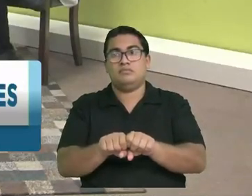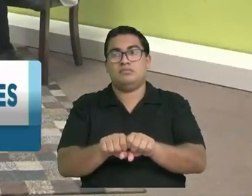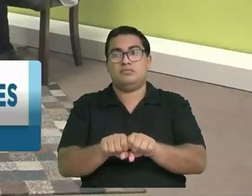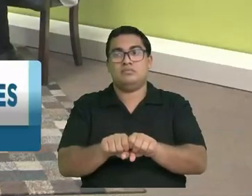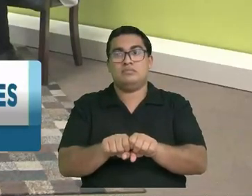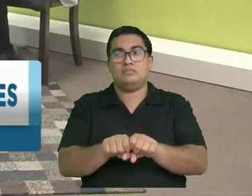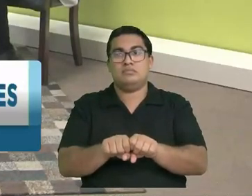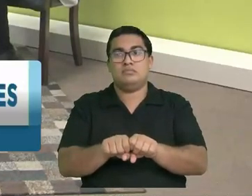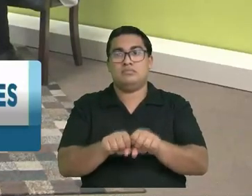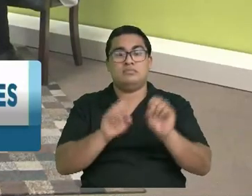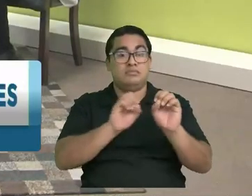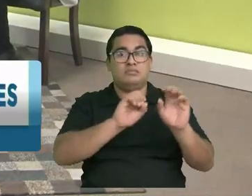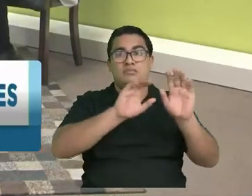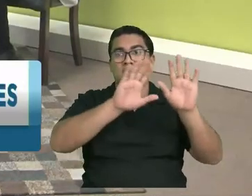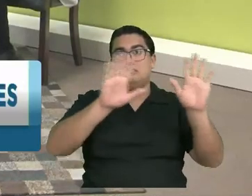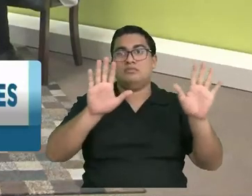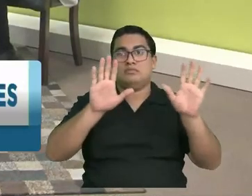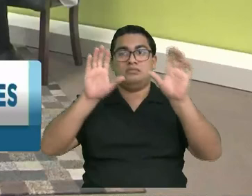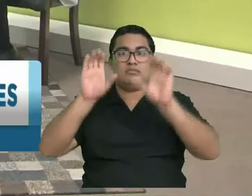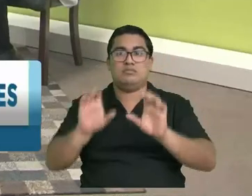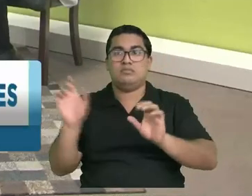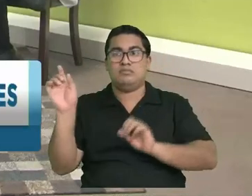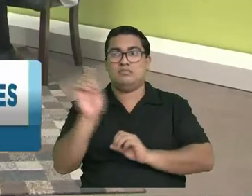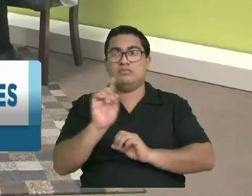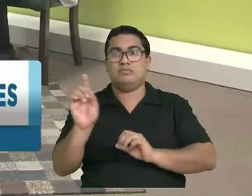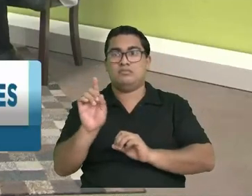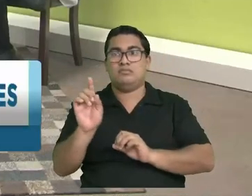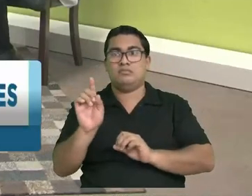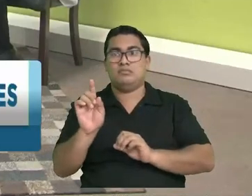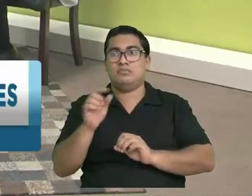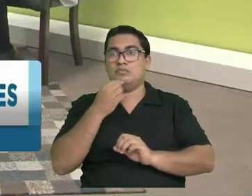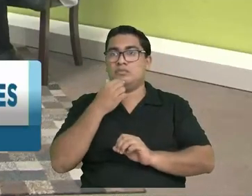de la mañana y no en horas de la tarde, porque en la tarde tu pie ya